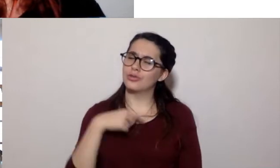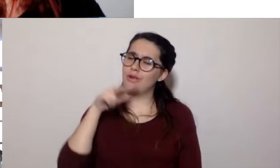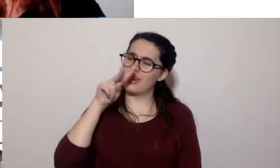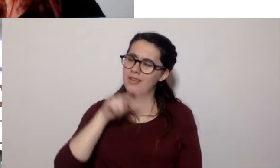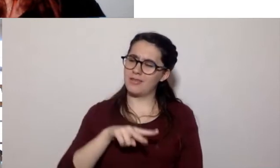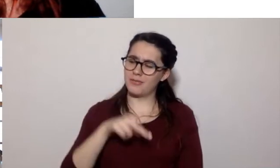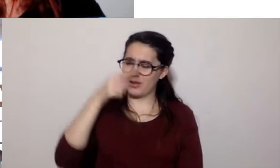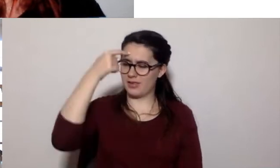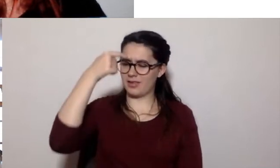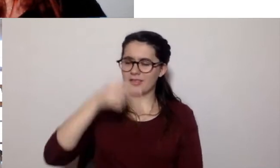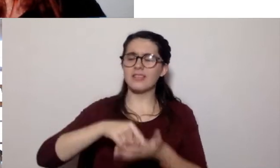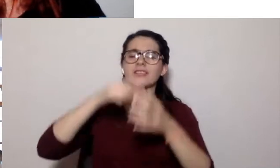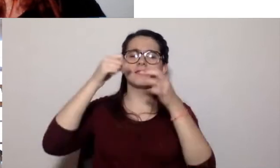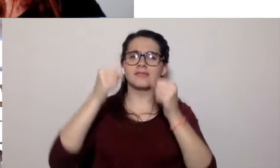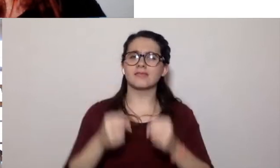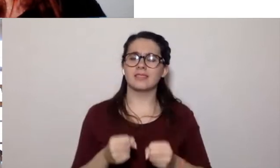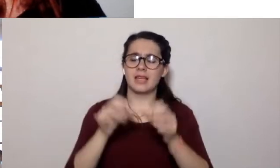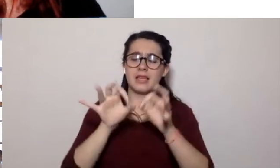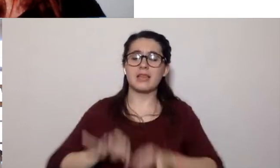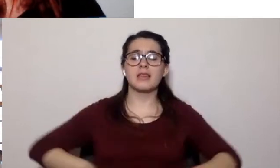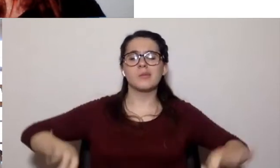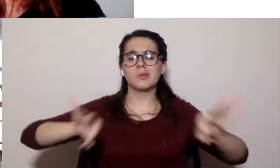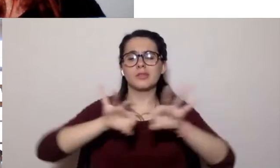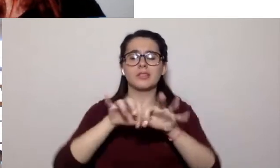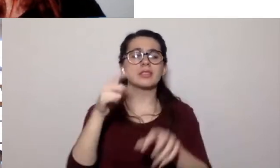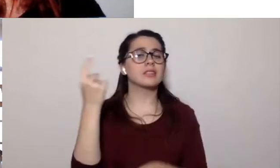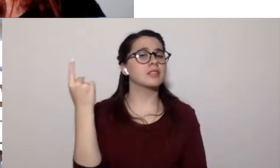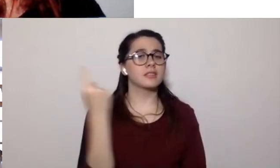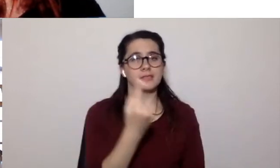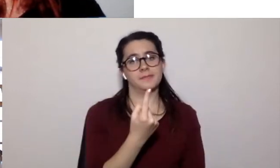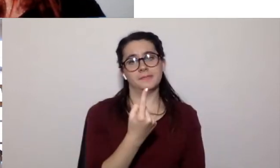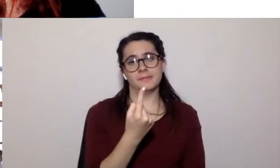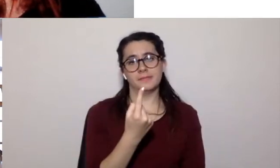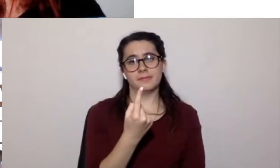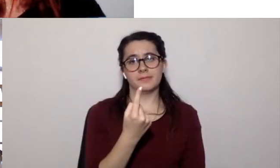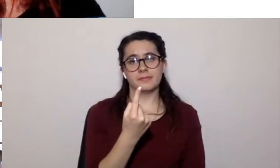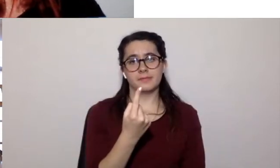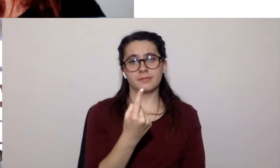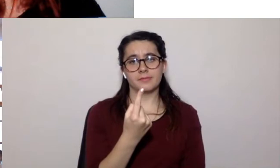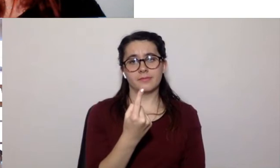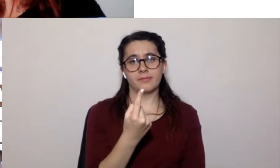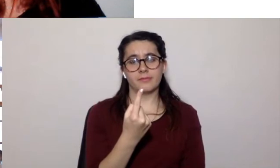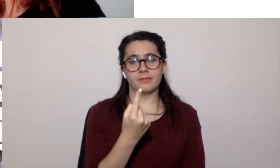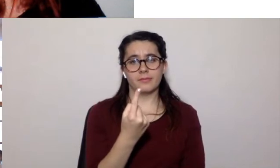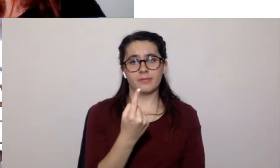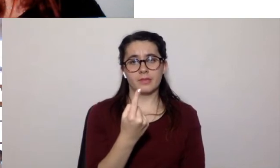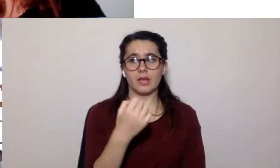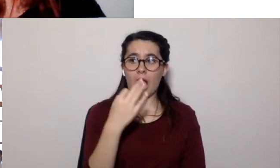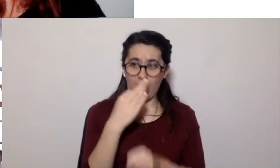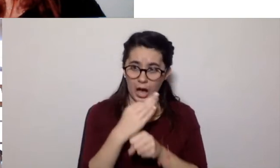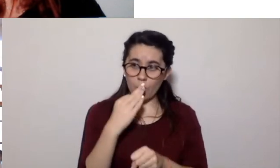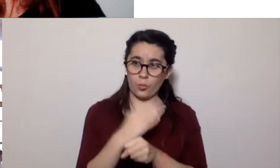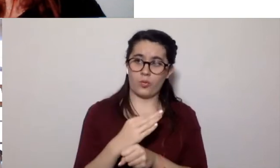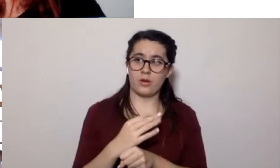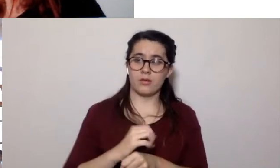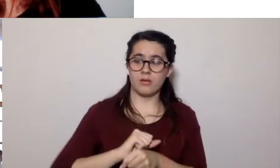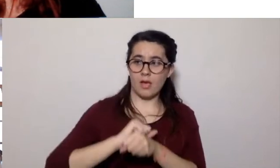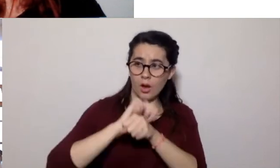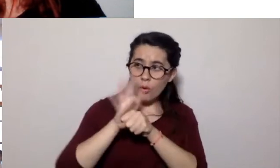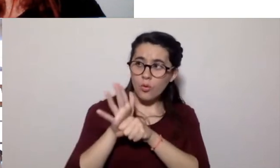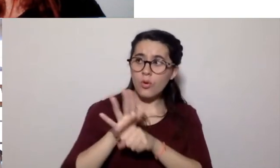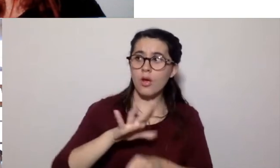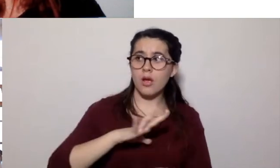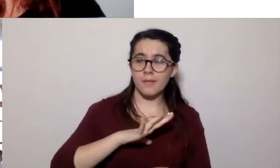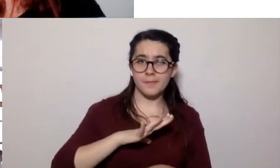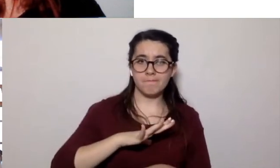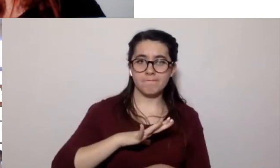súper importante es en estos momentos de coronavirus que todos se